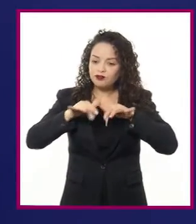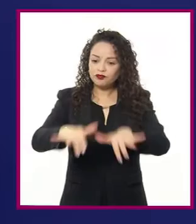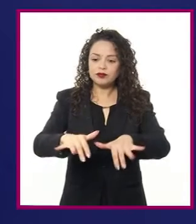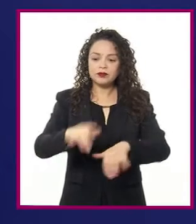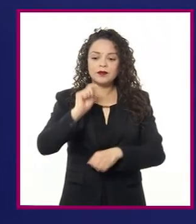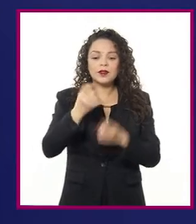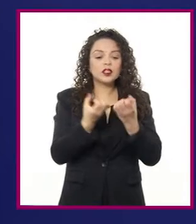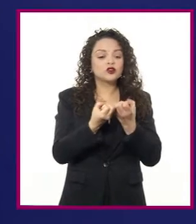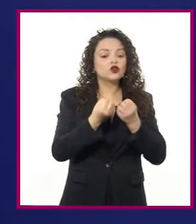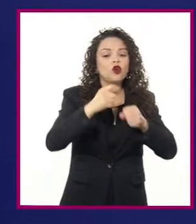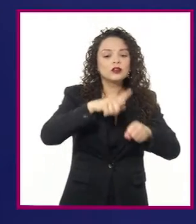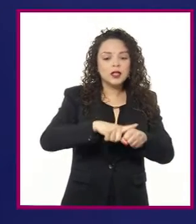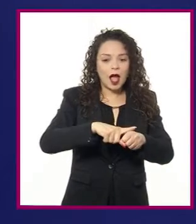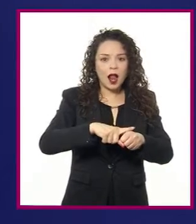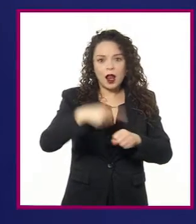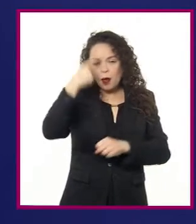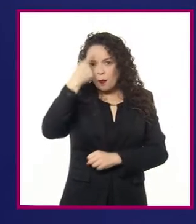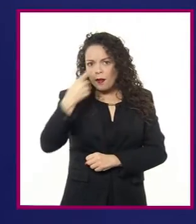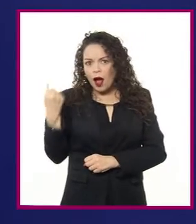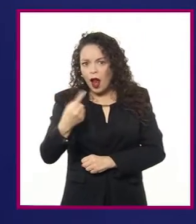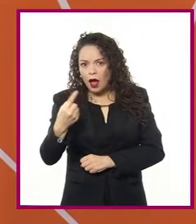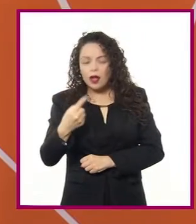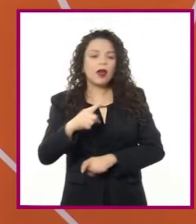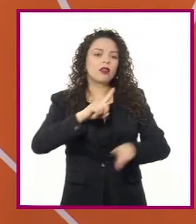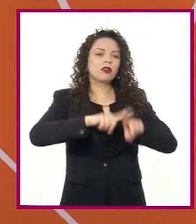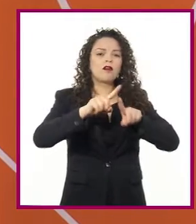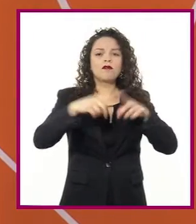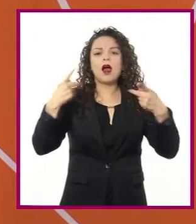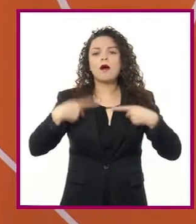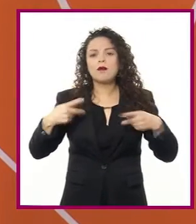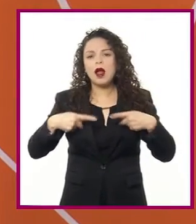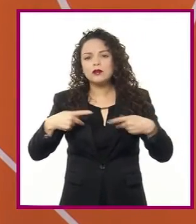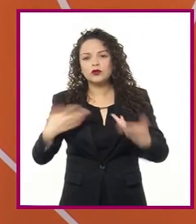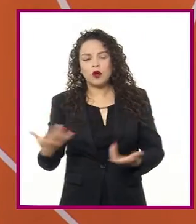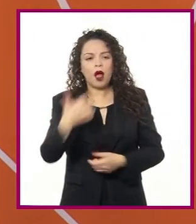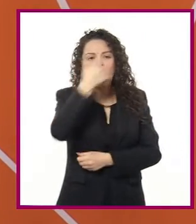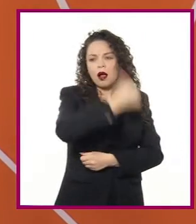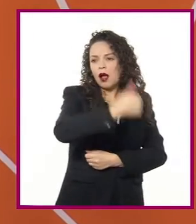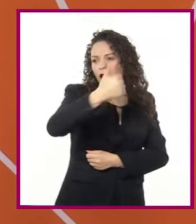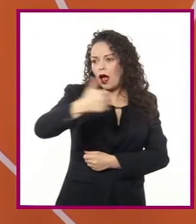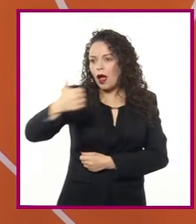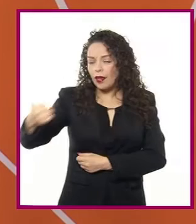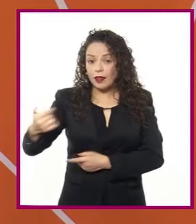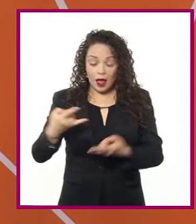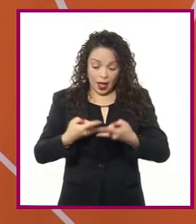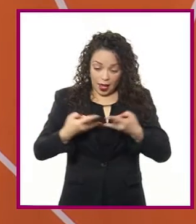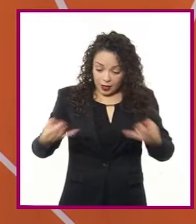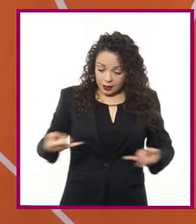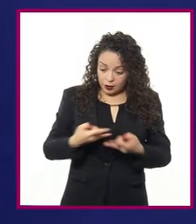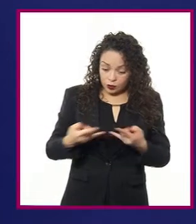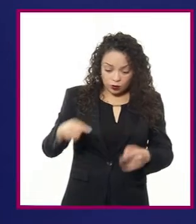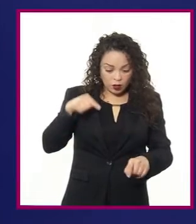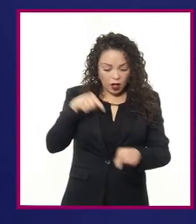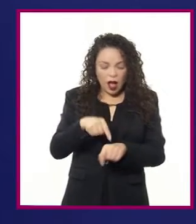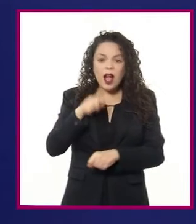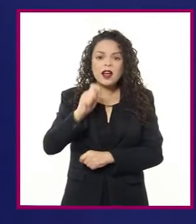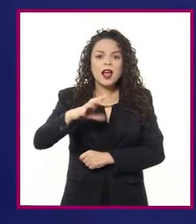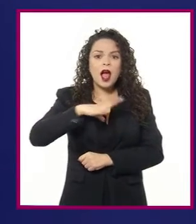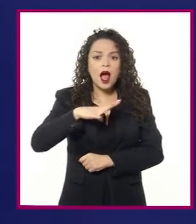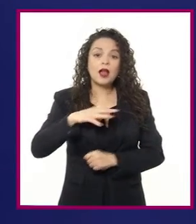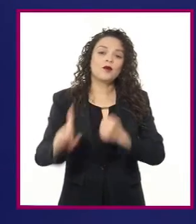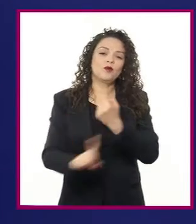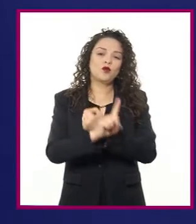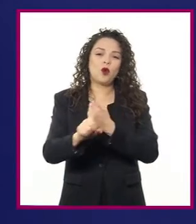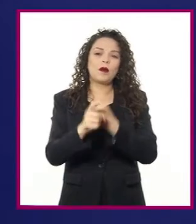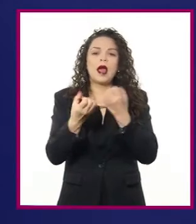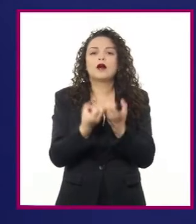sociales dirigidas a diferentes públicos. En las historietas, cuyo contenido se basa en un problema social,